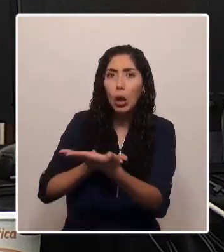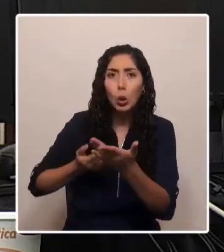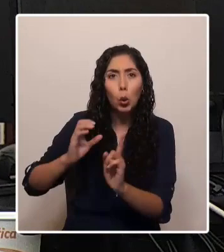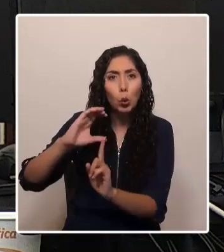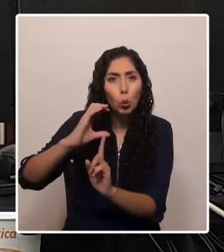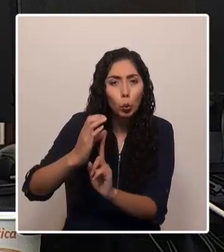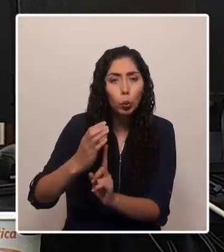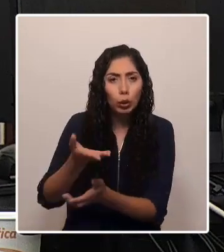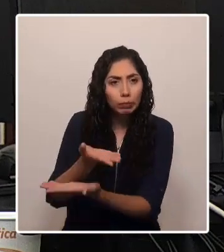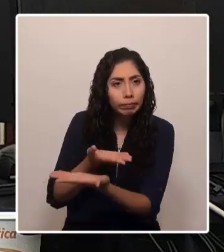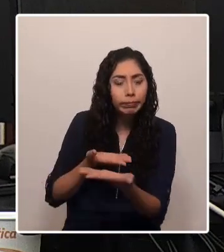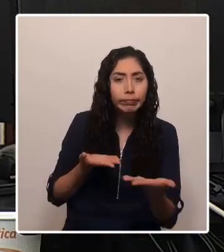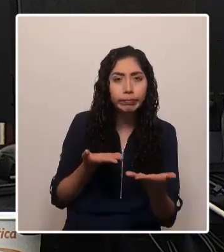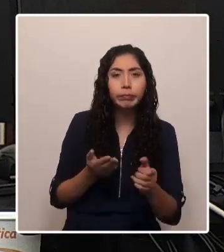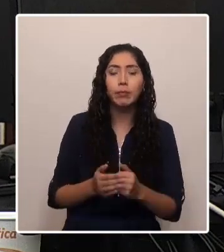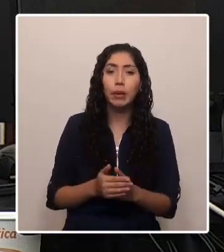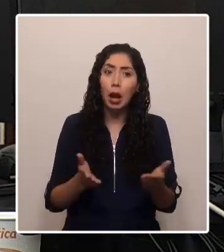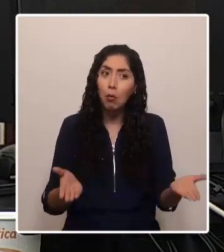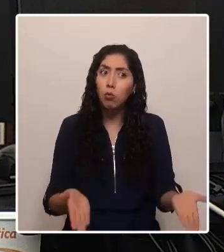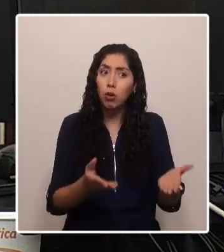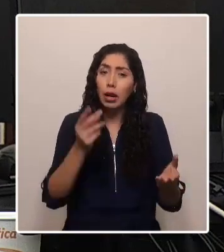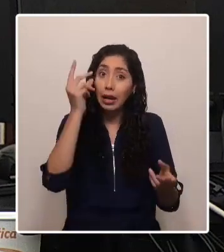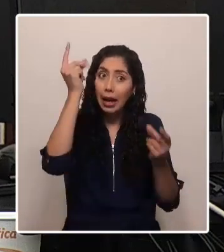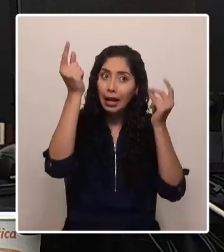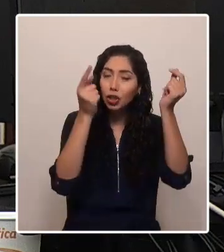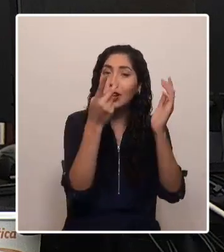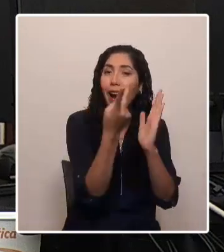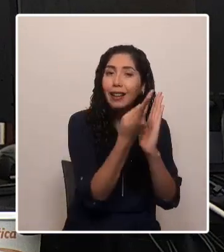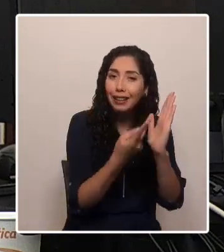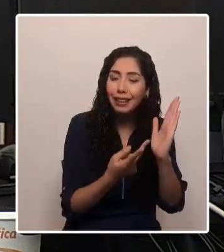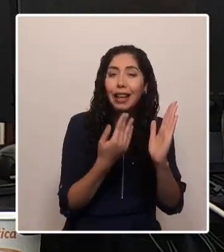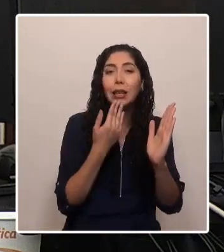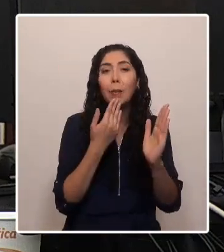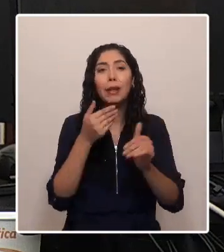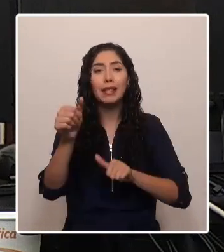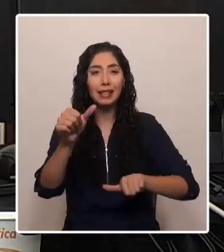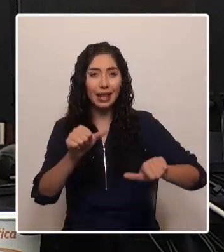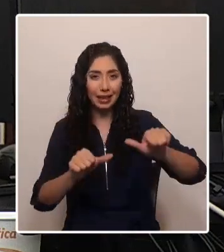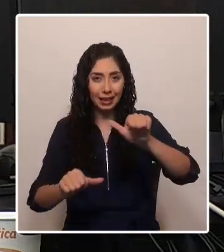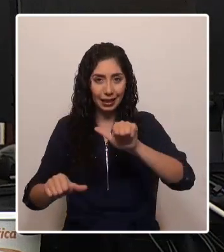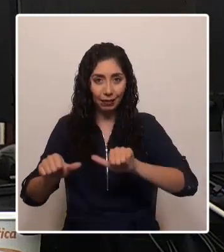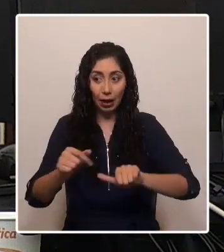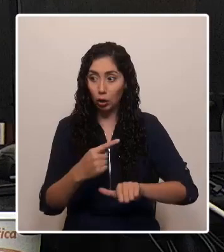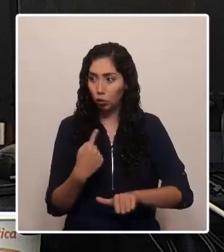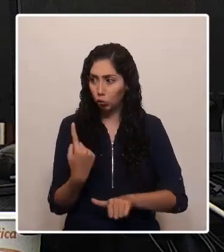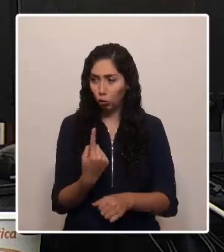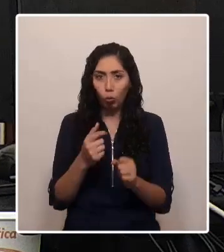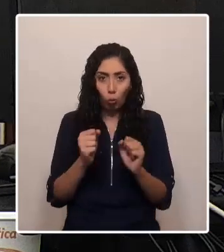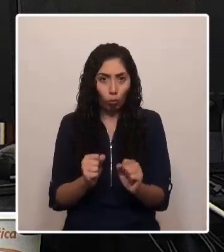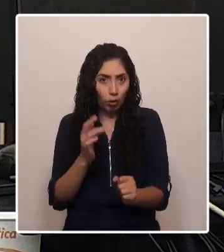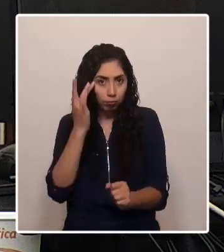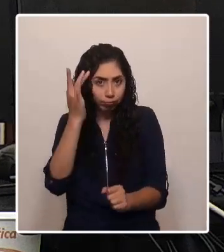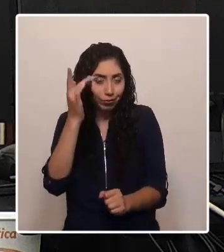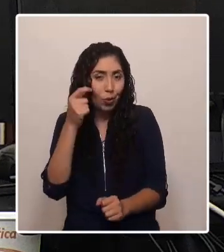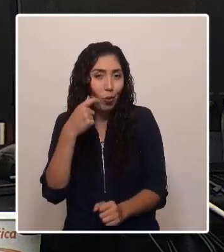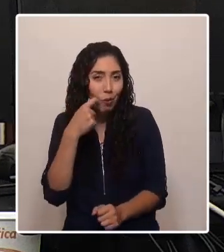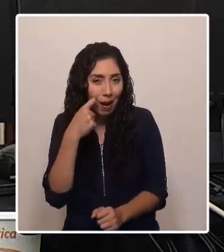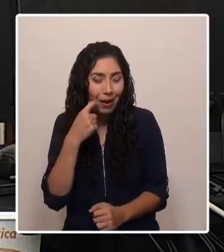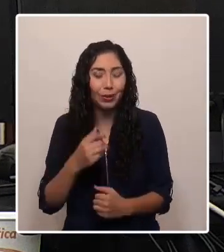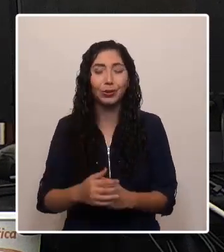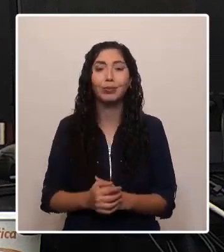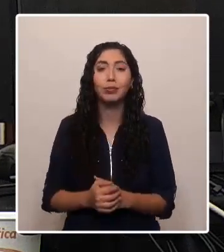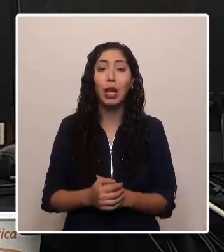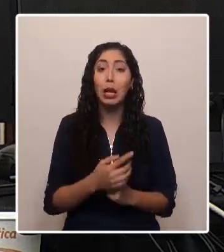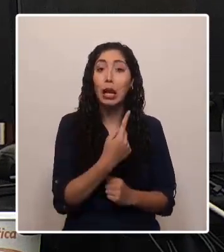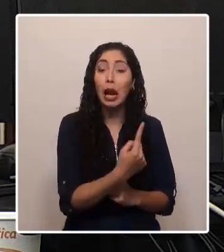que nutra la creación artística y científica para la cual estamos dotados como seres humanos. Cada sistema de